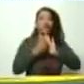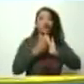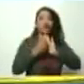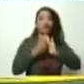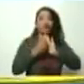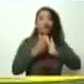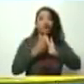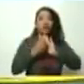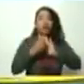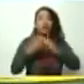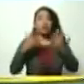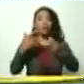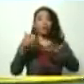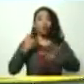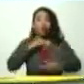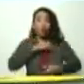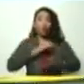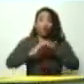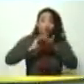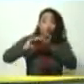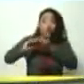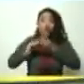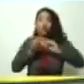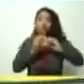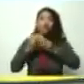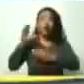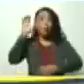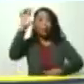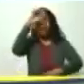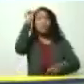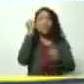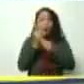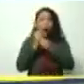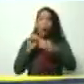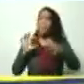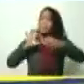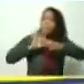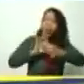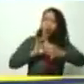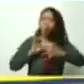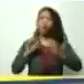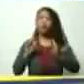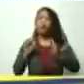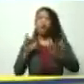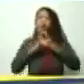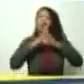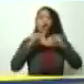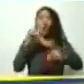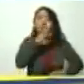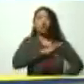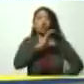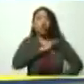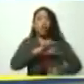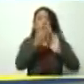y las sanciones recuperando nuestra patria con trabajo unido unitario de toda la sociedad